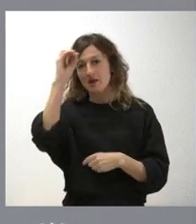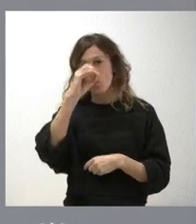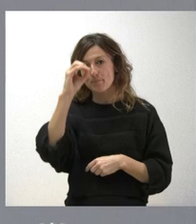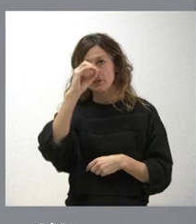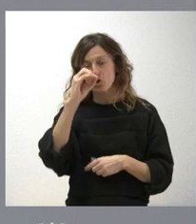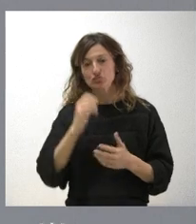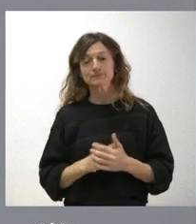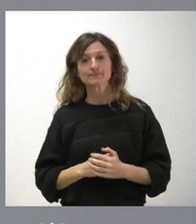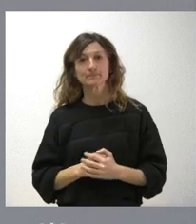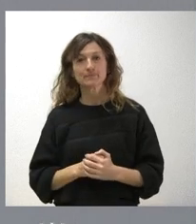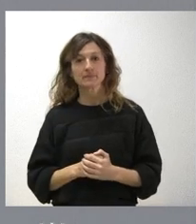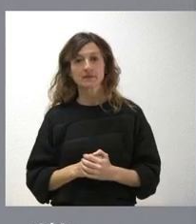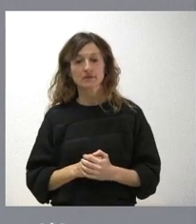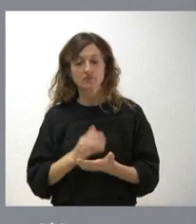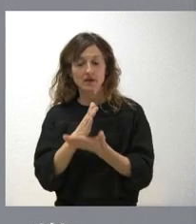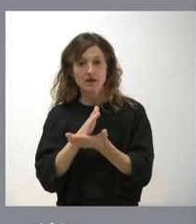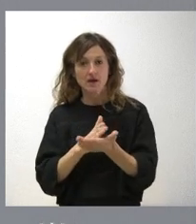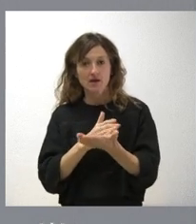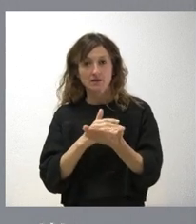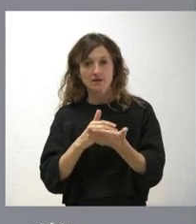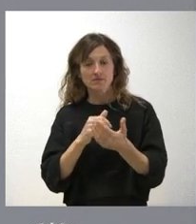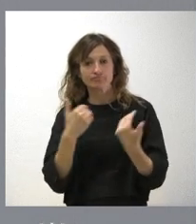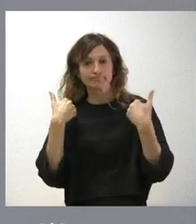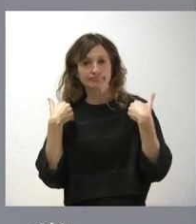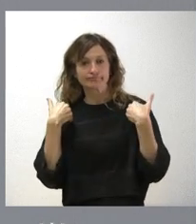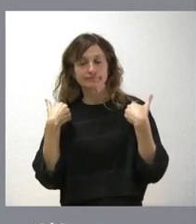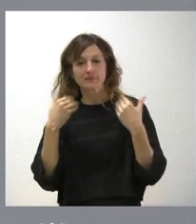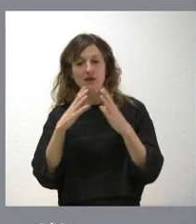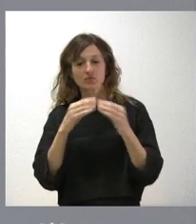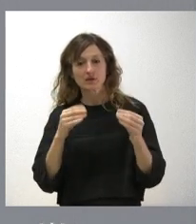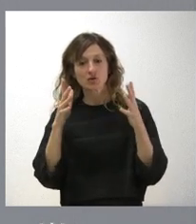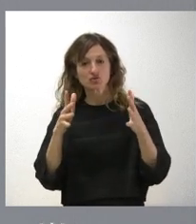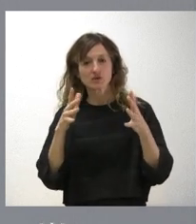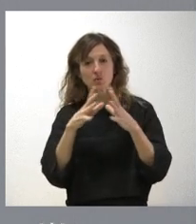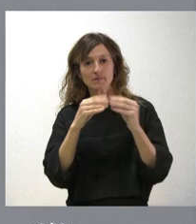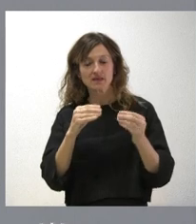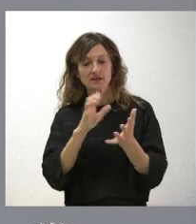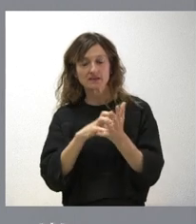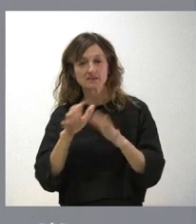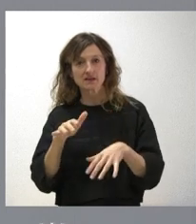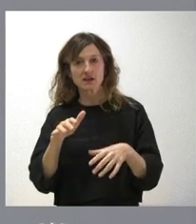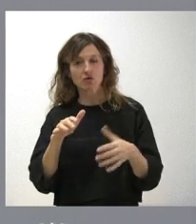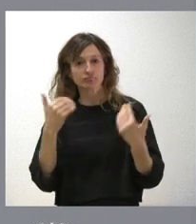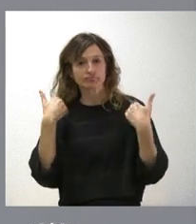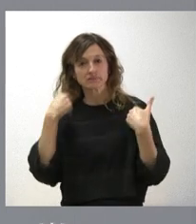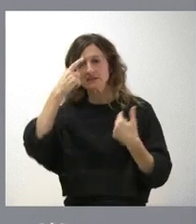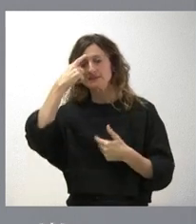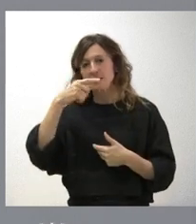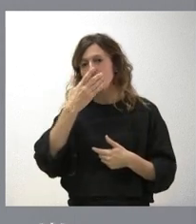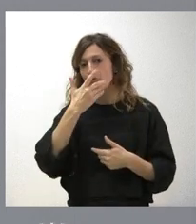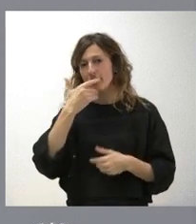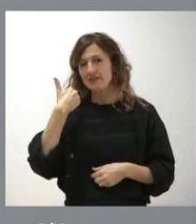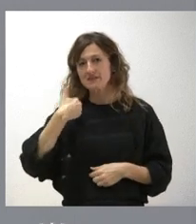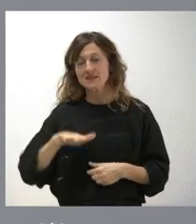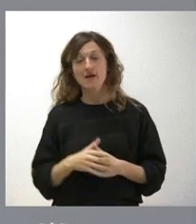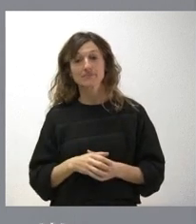respeto a la autonomía Universitaria y al papel que tiene que hacer el consejo de universidades de Castilla y León en los términos que ustedes ya conocen